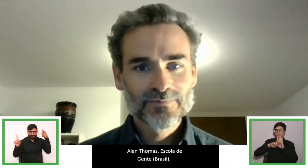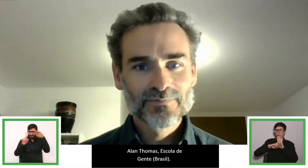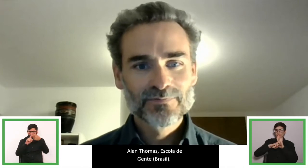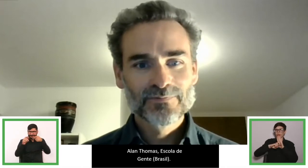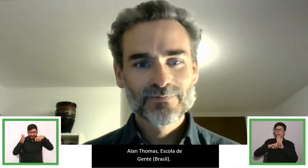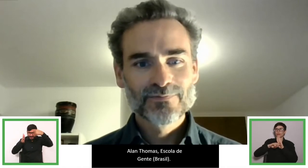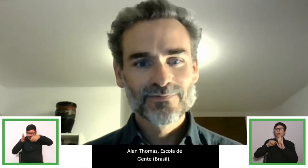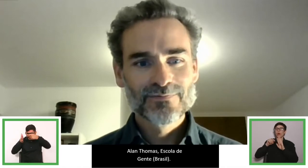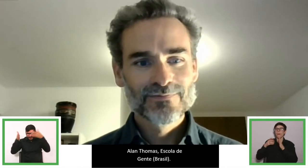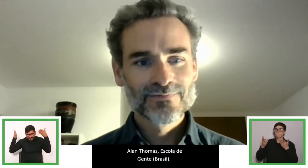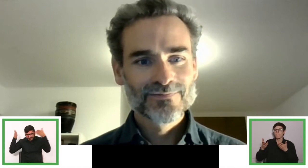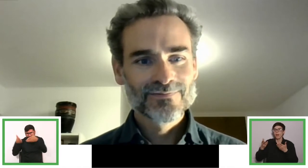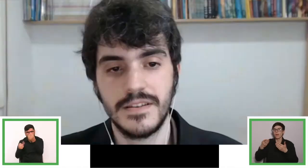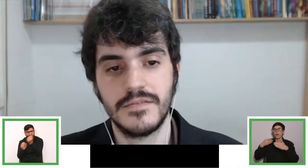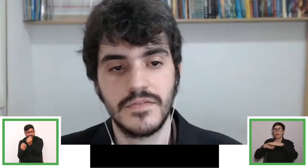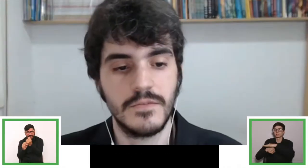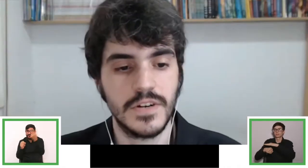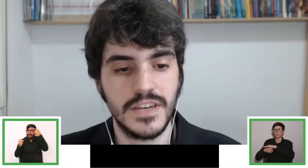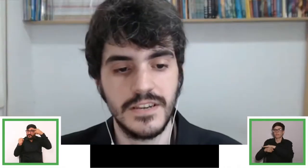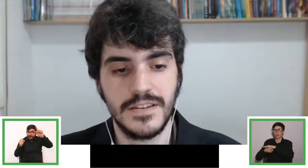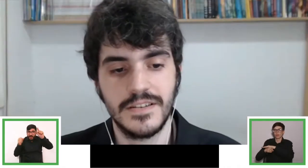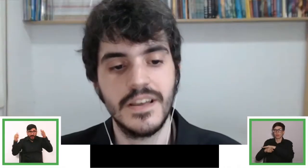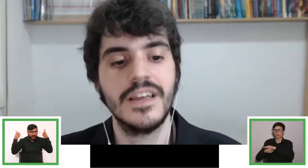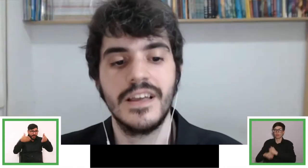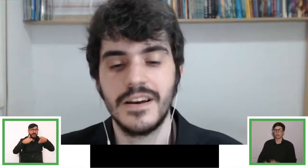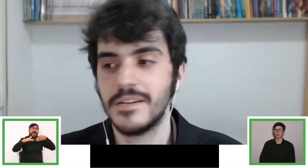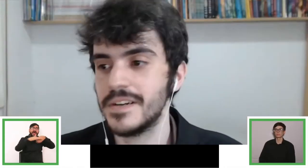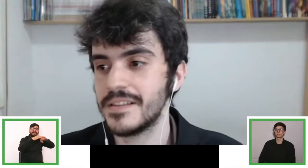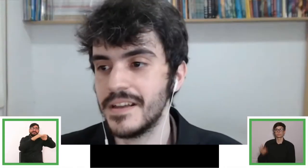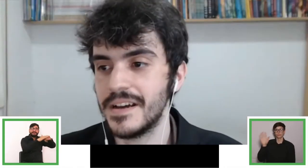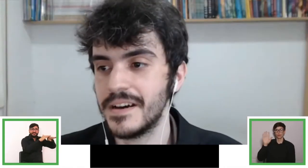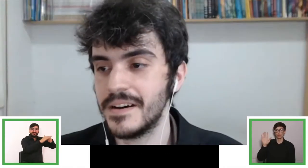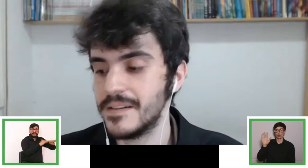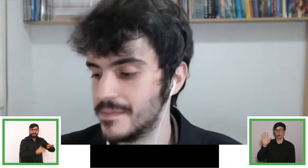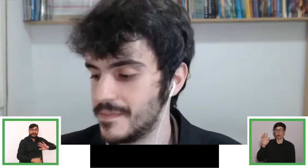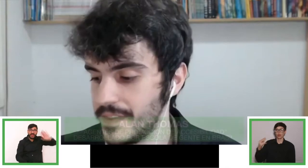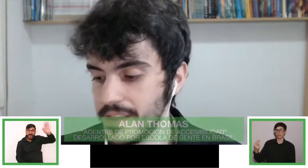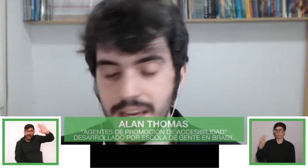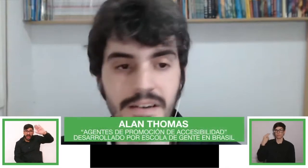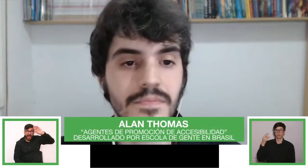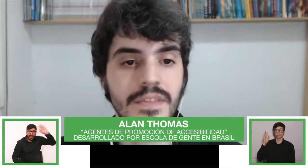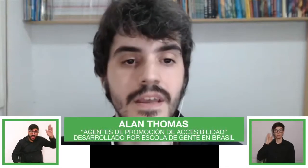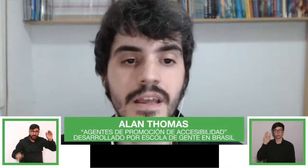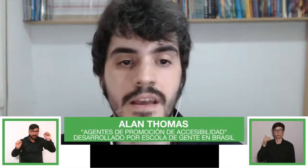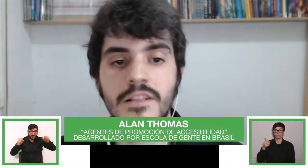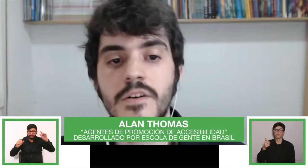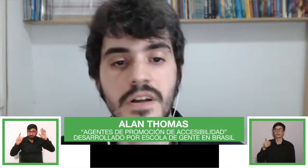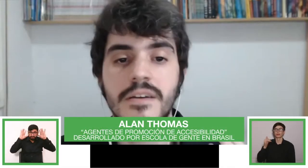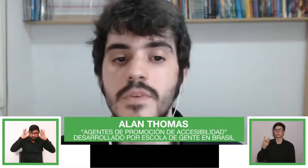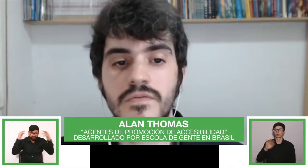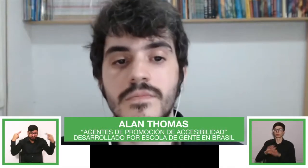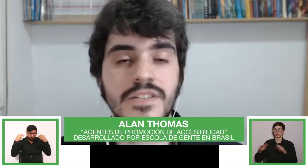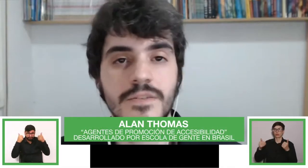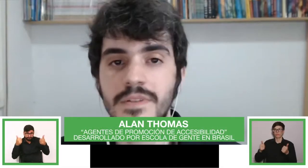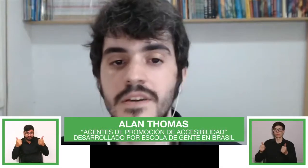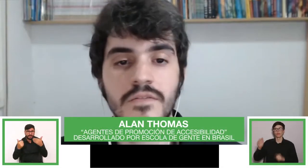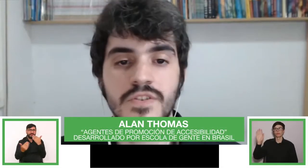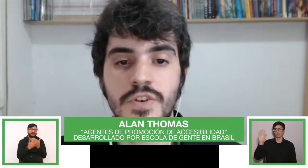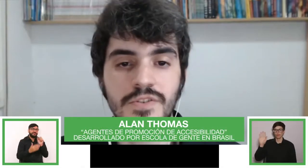de accesibilidad. ¿Alen? Hola, ¿me escuchan? ¿Está todo bien? Ya. Hola.